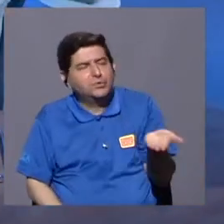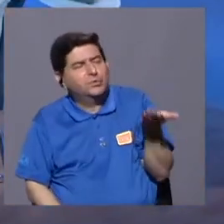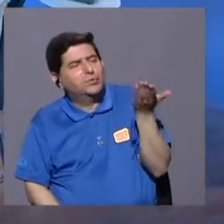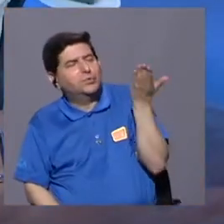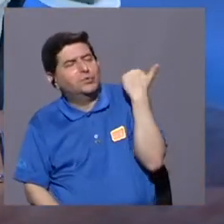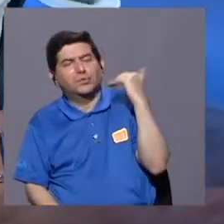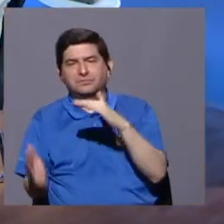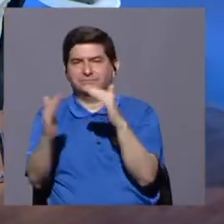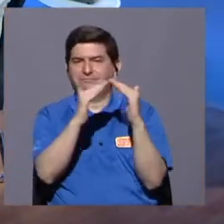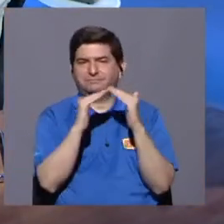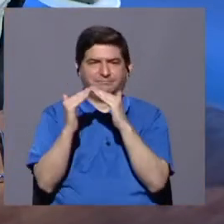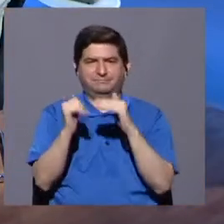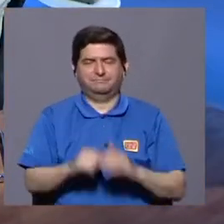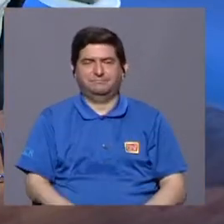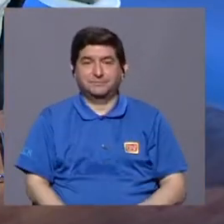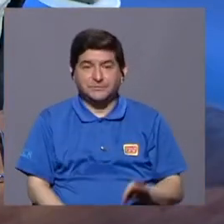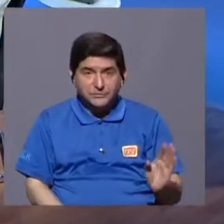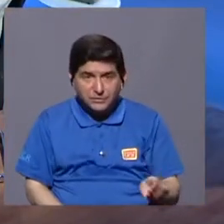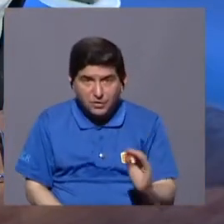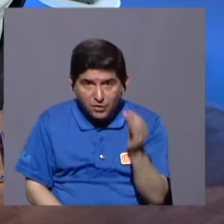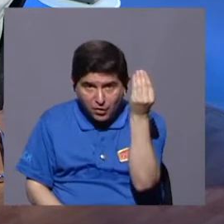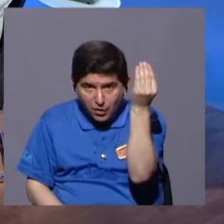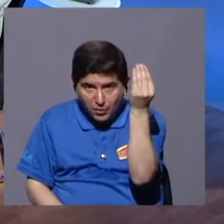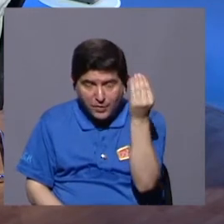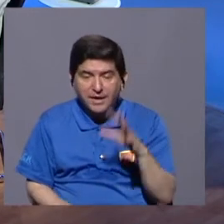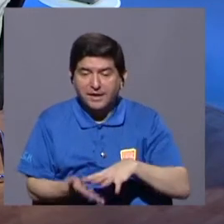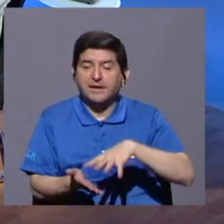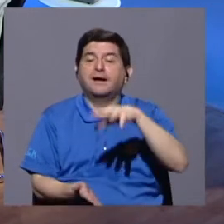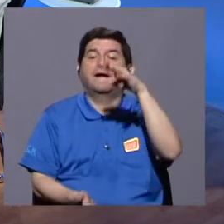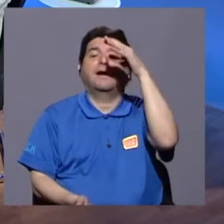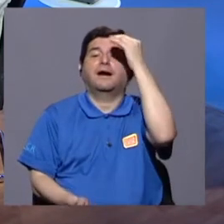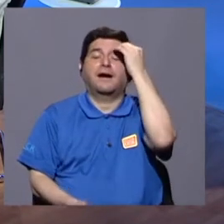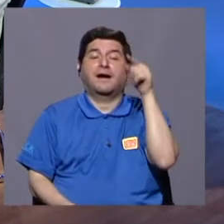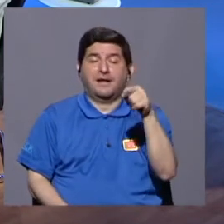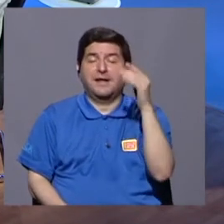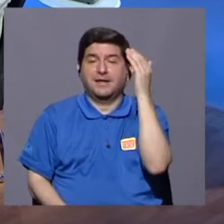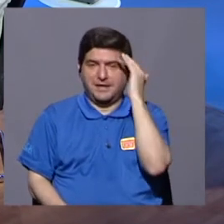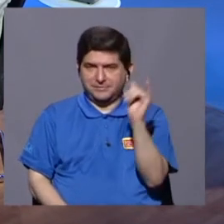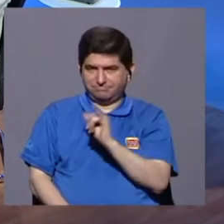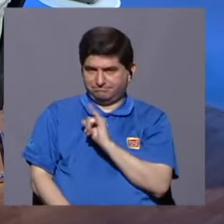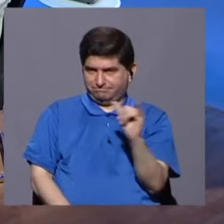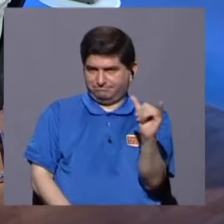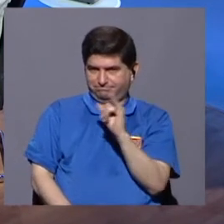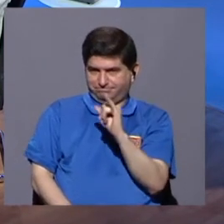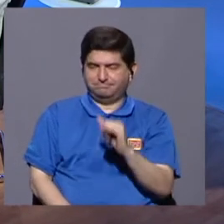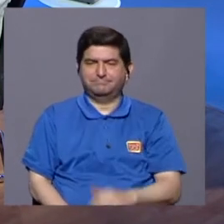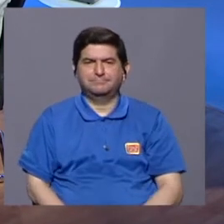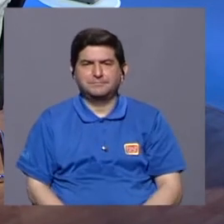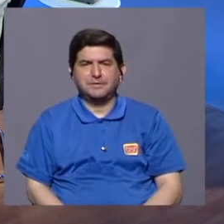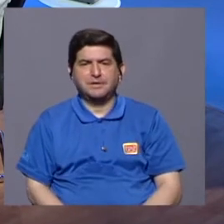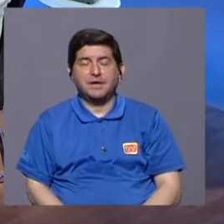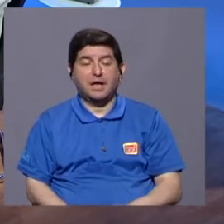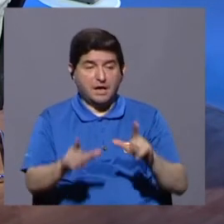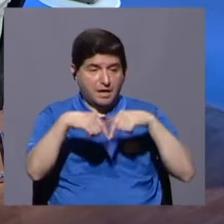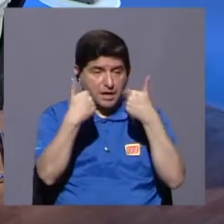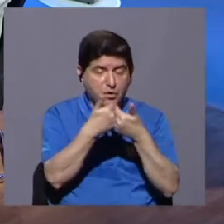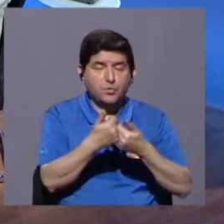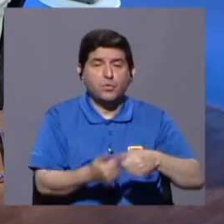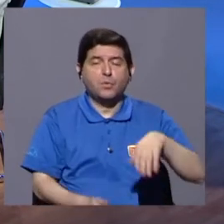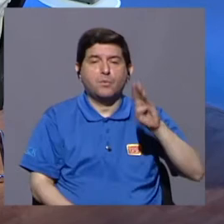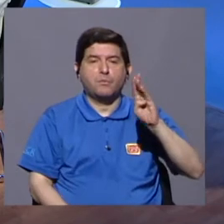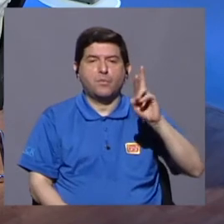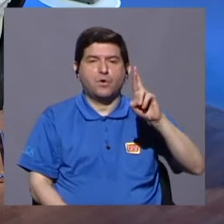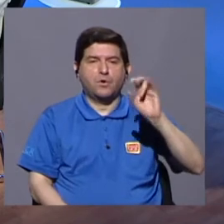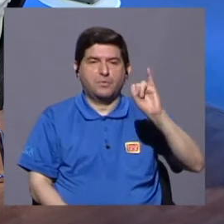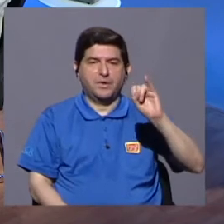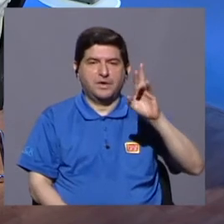esos pueblos y que los jóvenes aprendan de este conocimiento ancestral, porque los Bribris tienen un conocimiento de